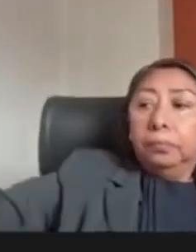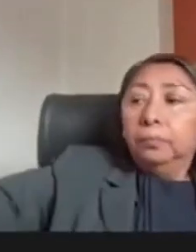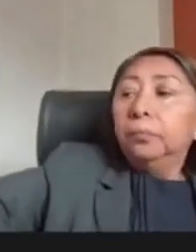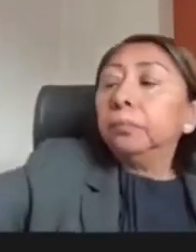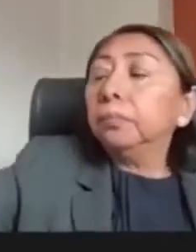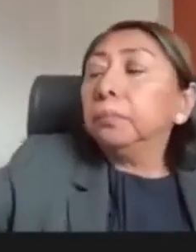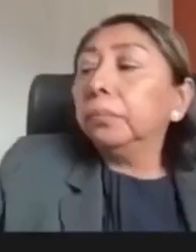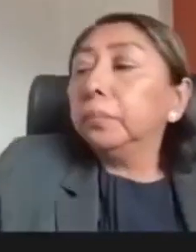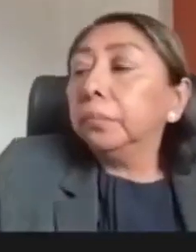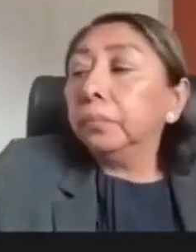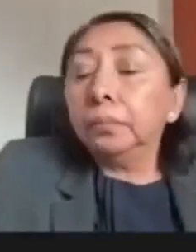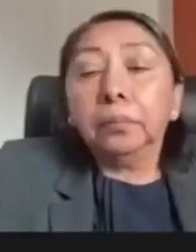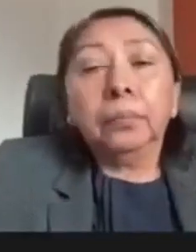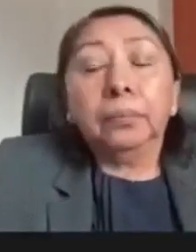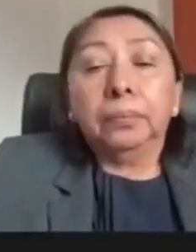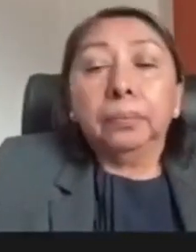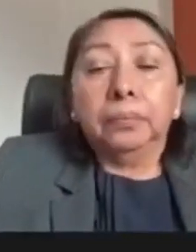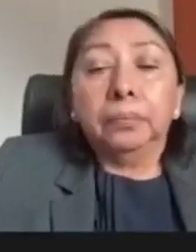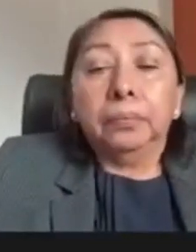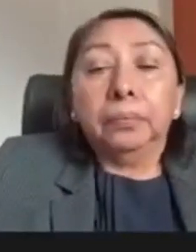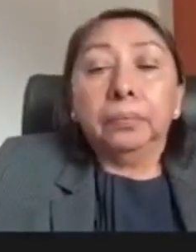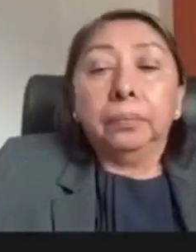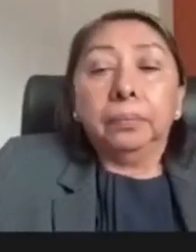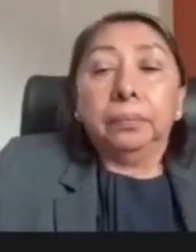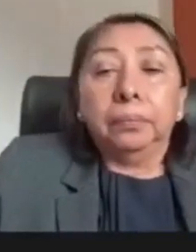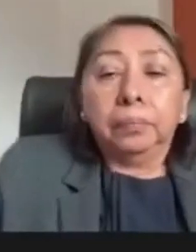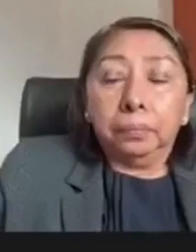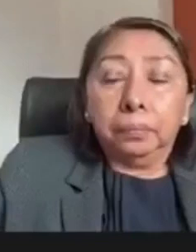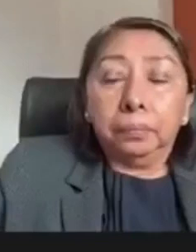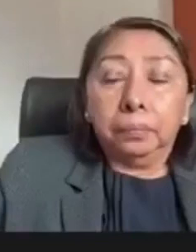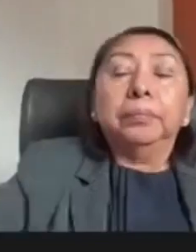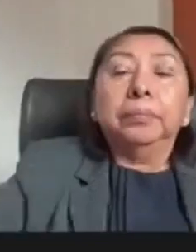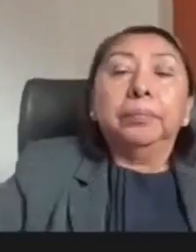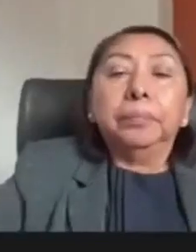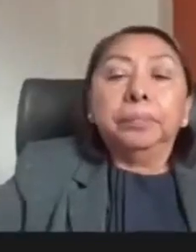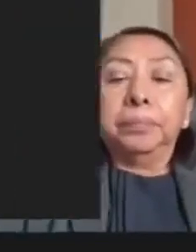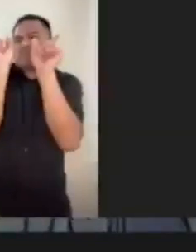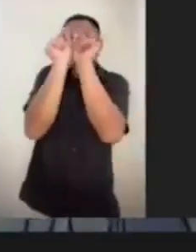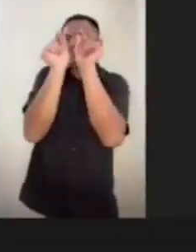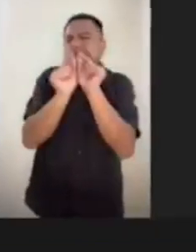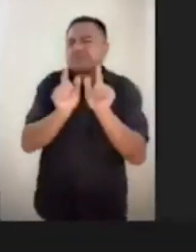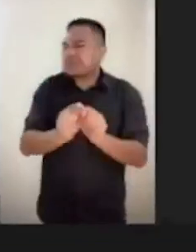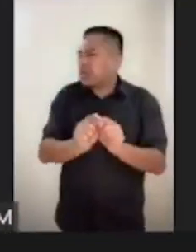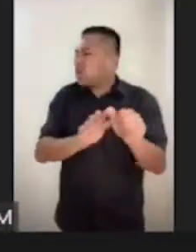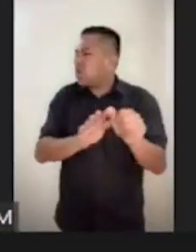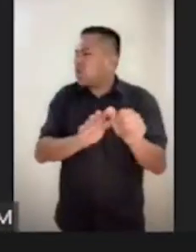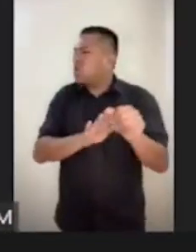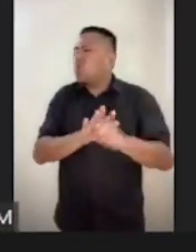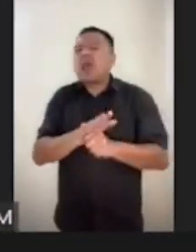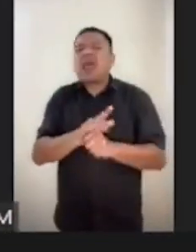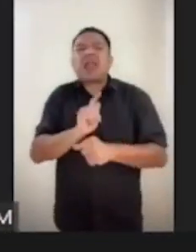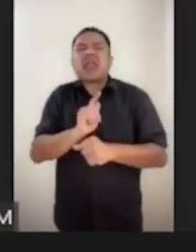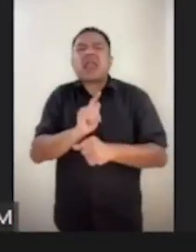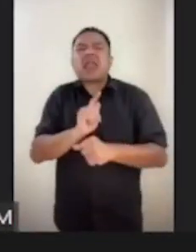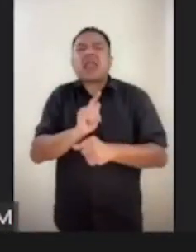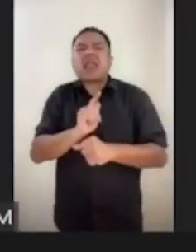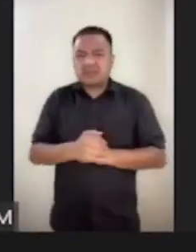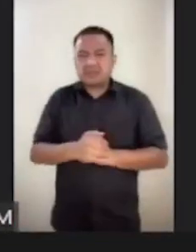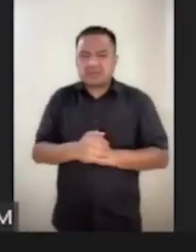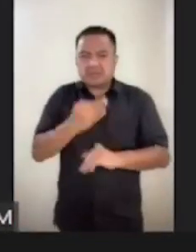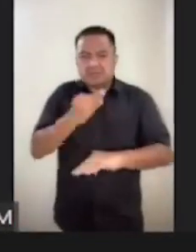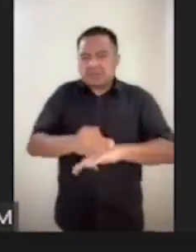compañeras magistradas, esto es una pequeña síntesis de lo que es la versión